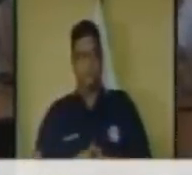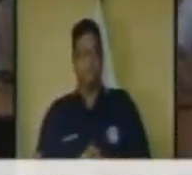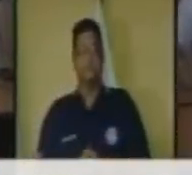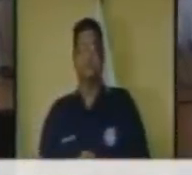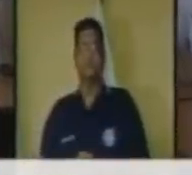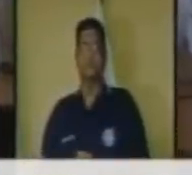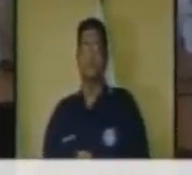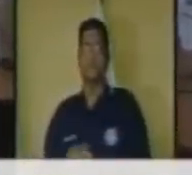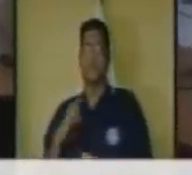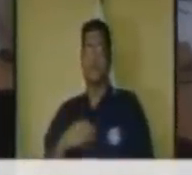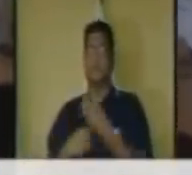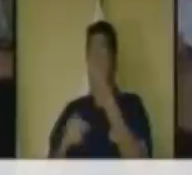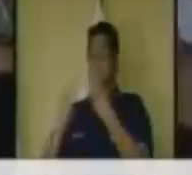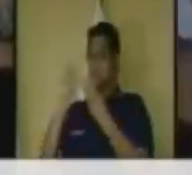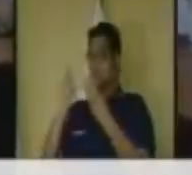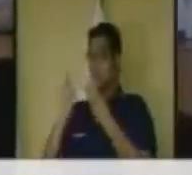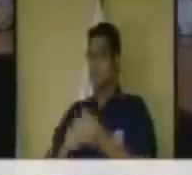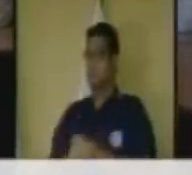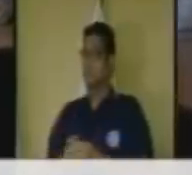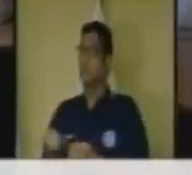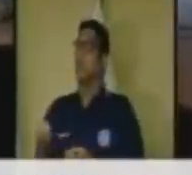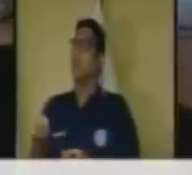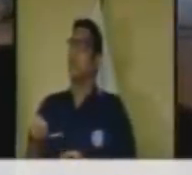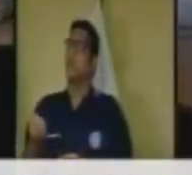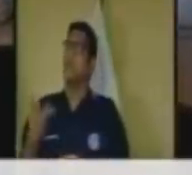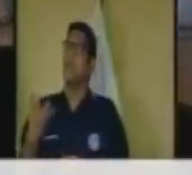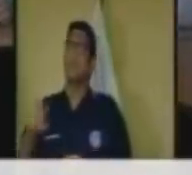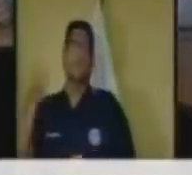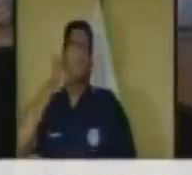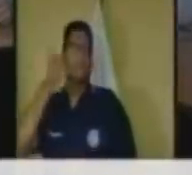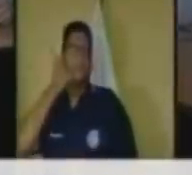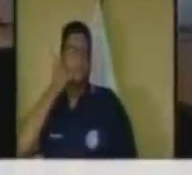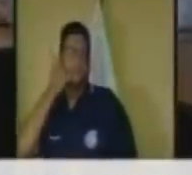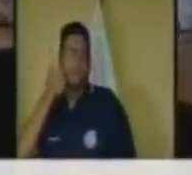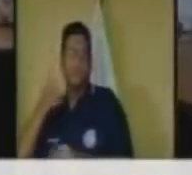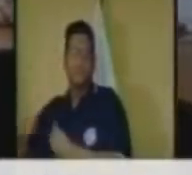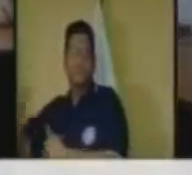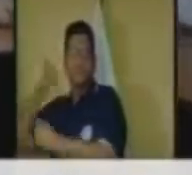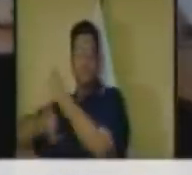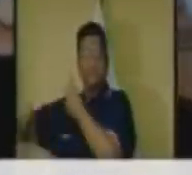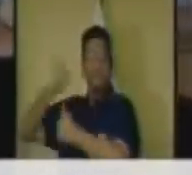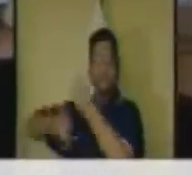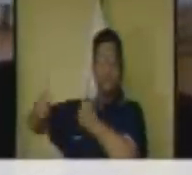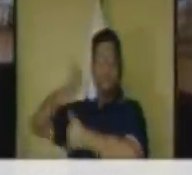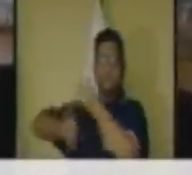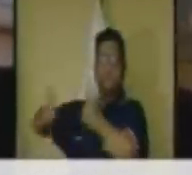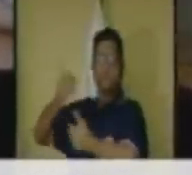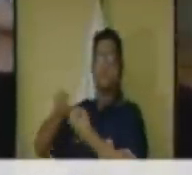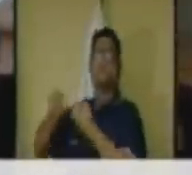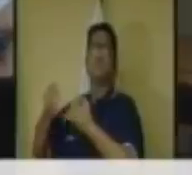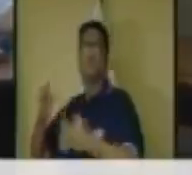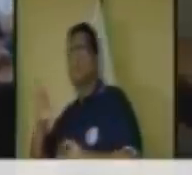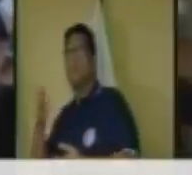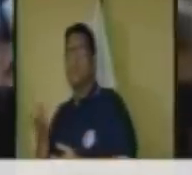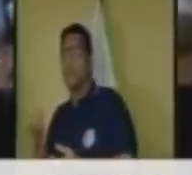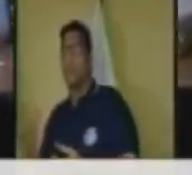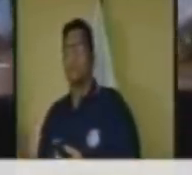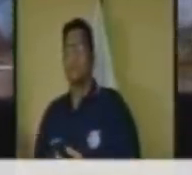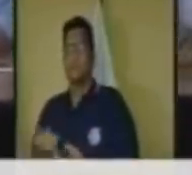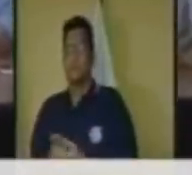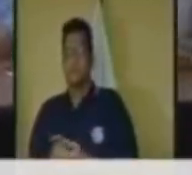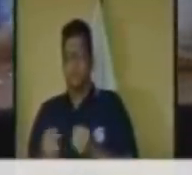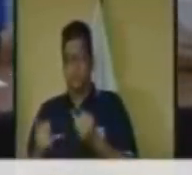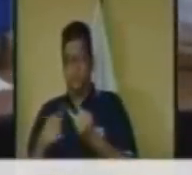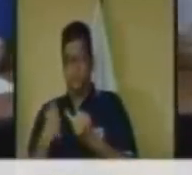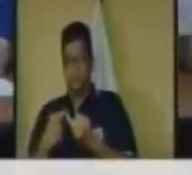Ministro, tengo tres preguntas. La primera, ¿qué cantidad de llamadas son las que han recibido en la línea telefónica? La segunda, ¿si va a haber